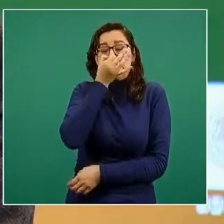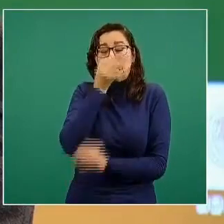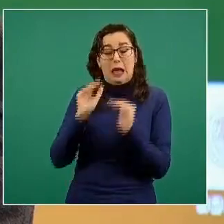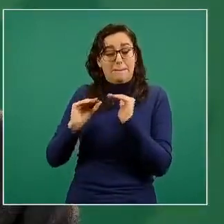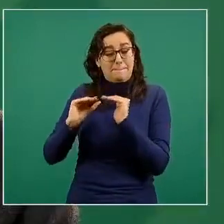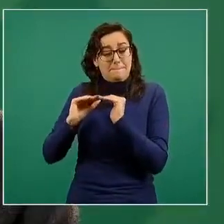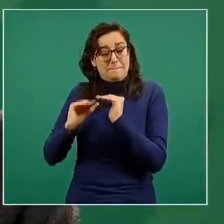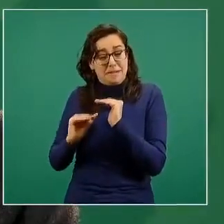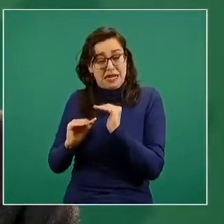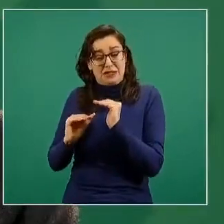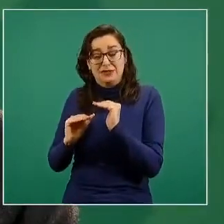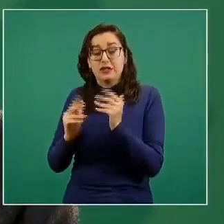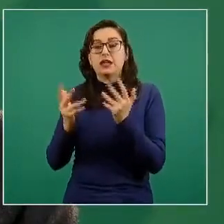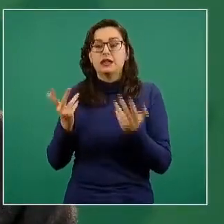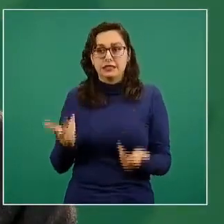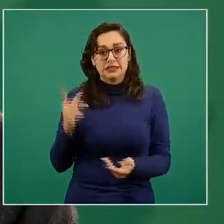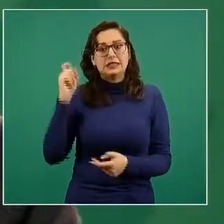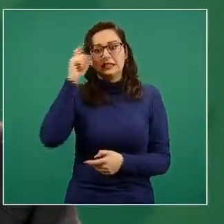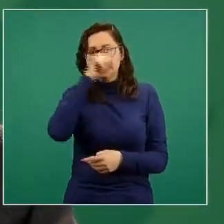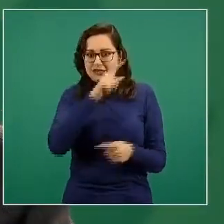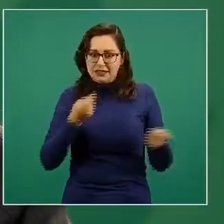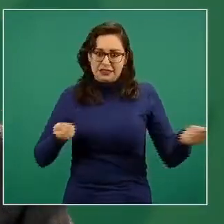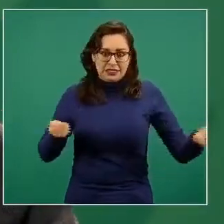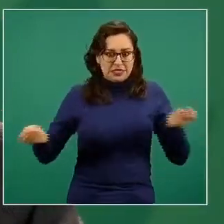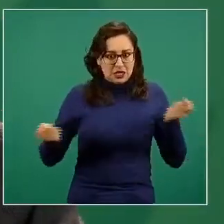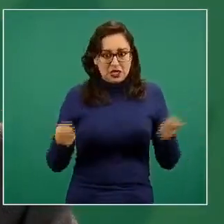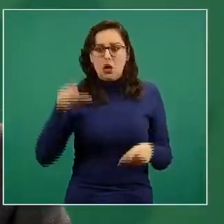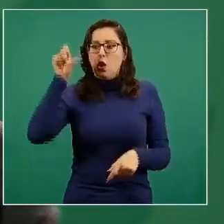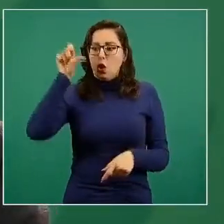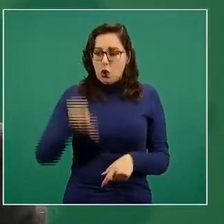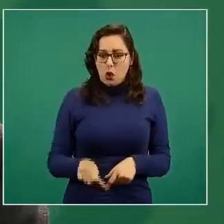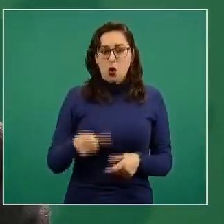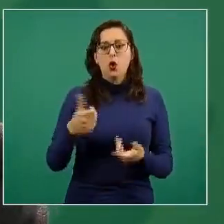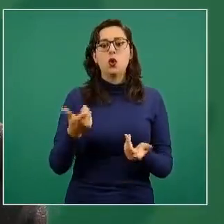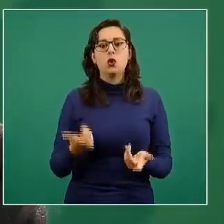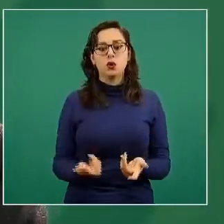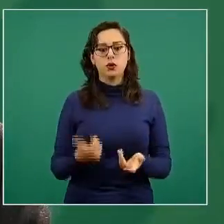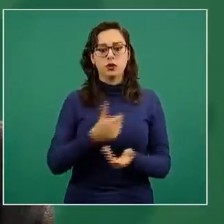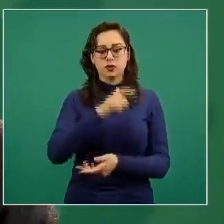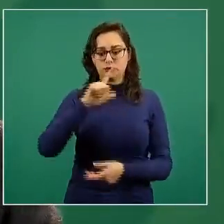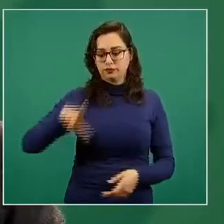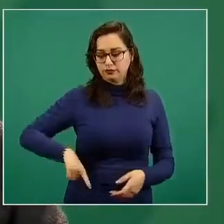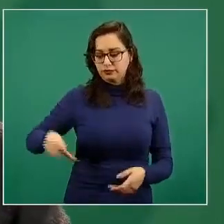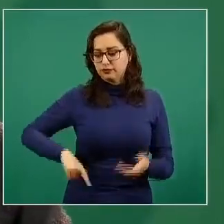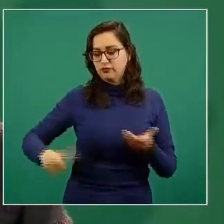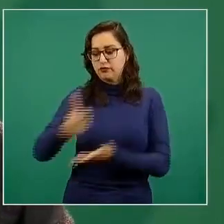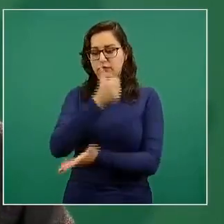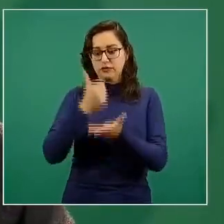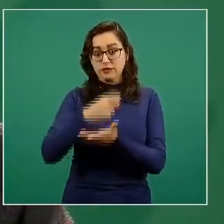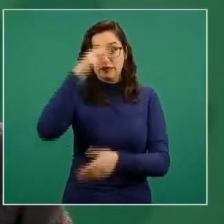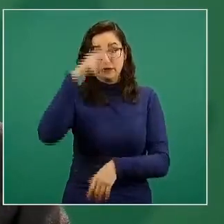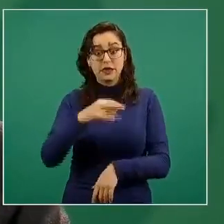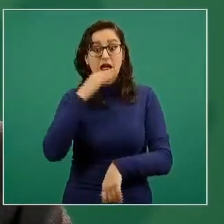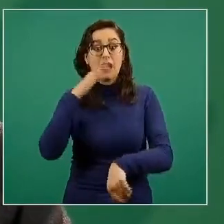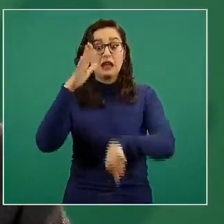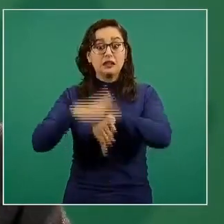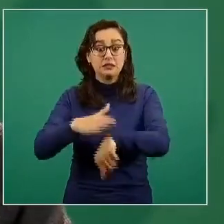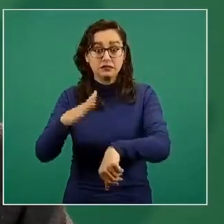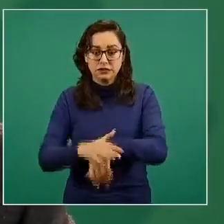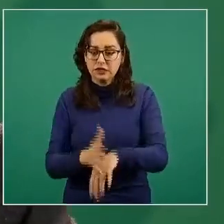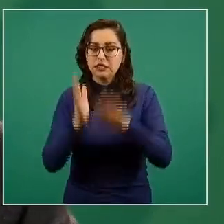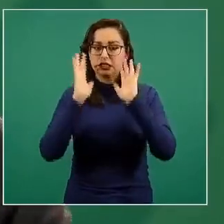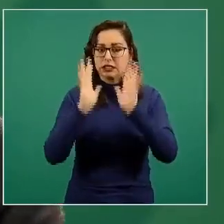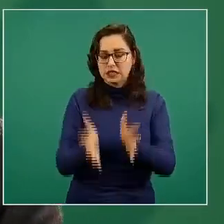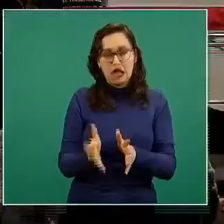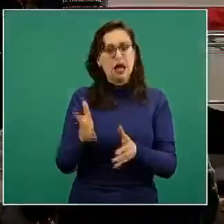anunció el gobierno de la Ciudad de México nuevas disposiciones. Una, por ejemplo, fue firmar un contrato con proveedores privados